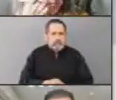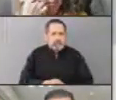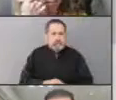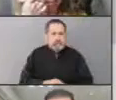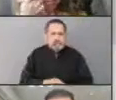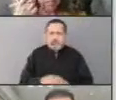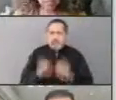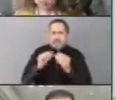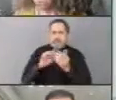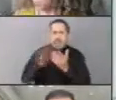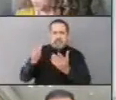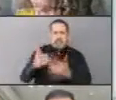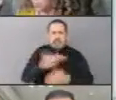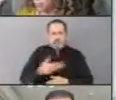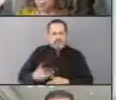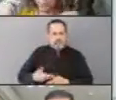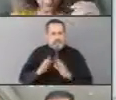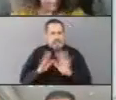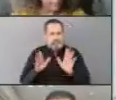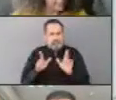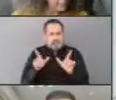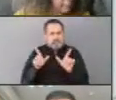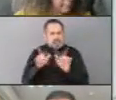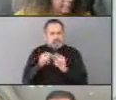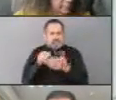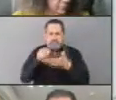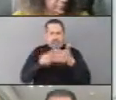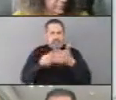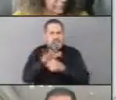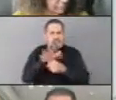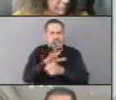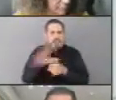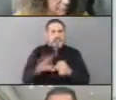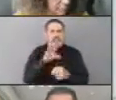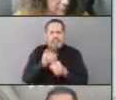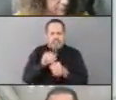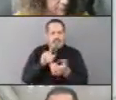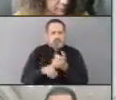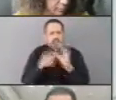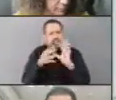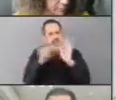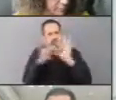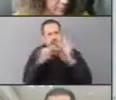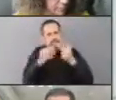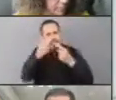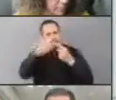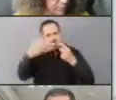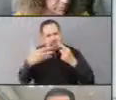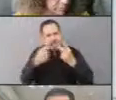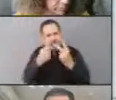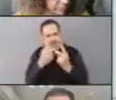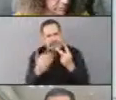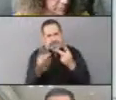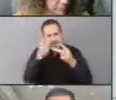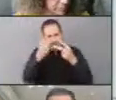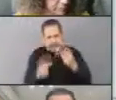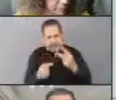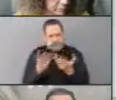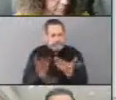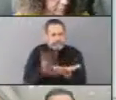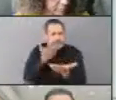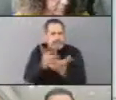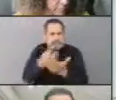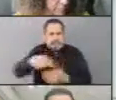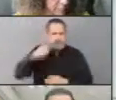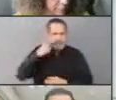Muchas gracias, presidente. No, en realidad la cuenta ha sido muy exhaustiva sobre el contenido y la propuesta que pongo a